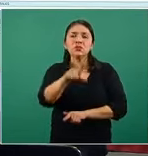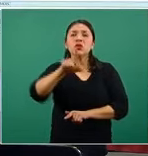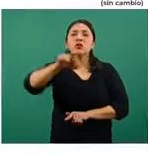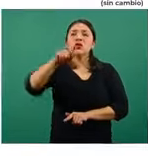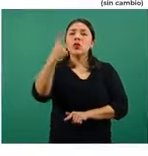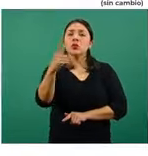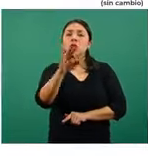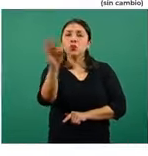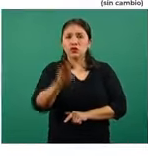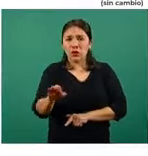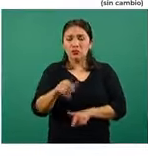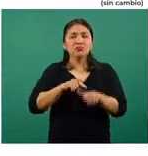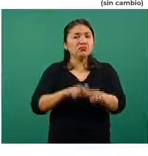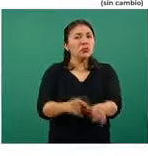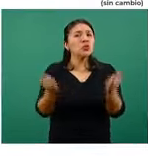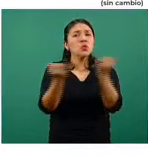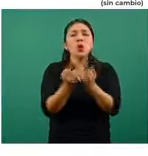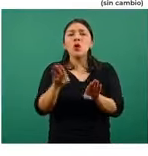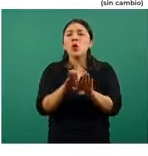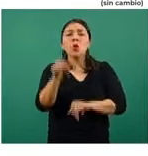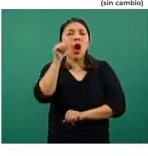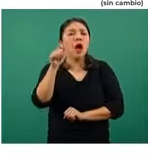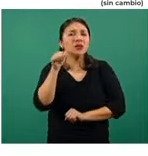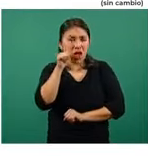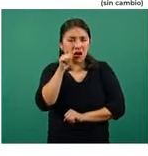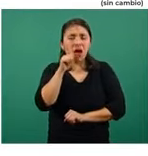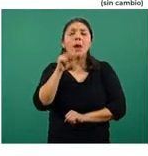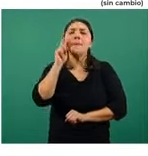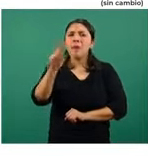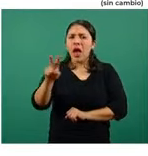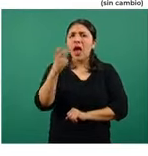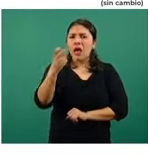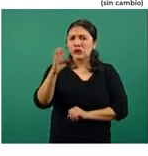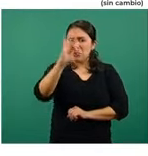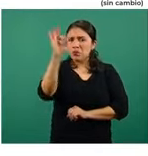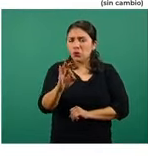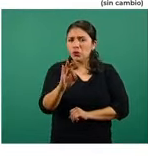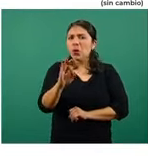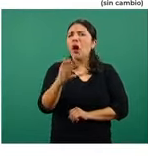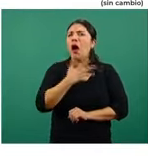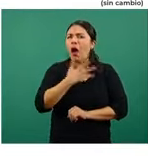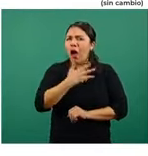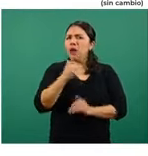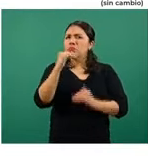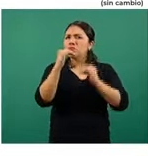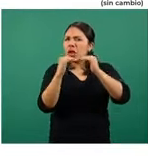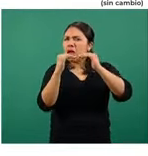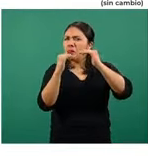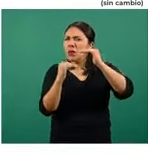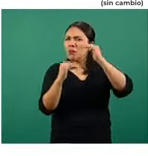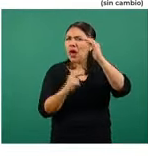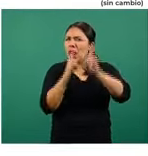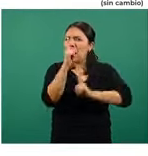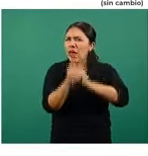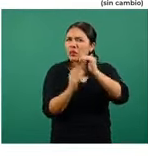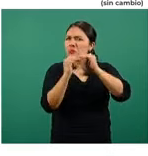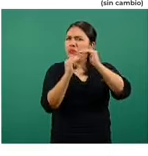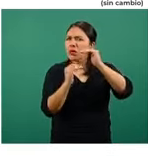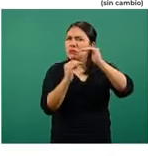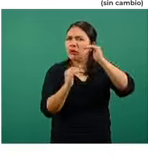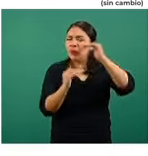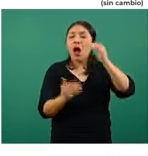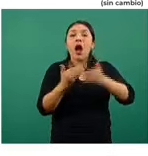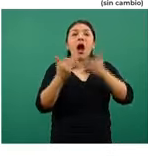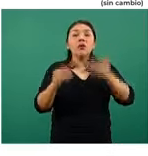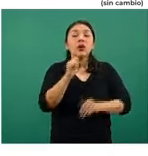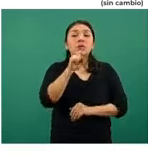71%, ¿no? Aunque se mantiene igual que el día de ayer, hemos visto cómo este porcentaje ha estado disminuyendo constantemente y ahora